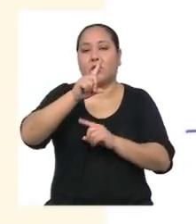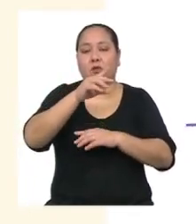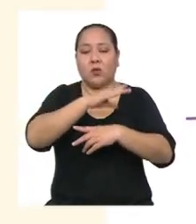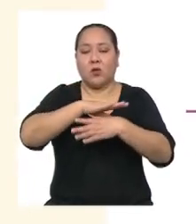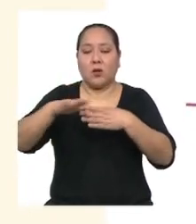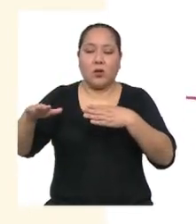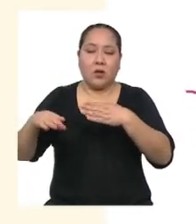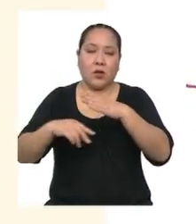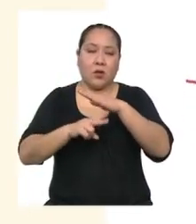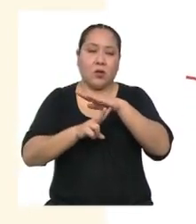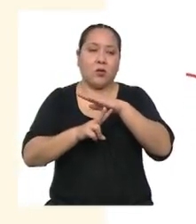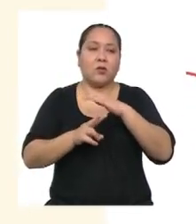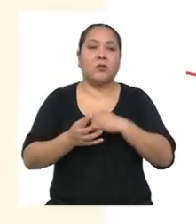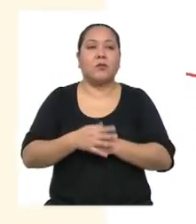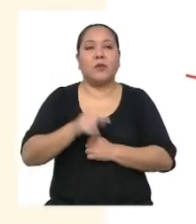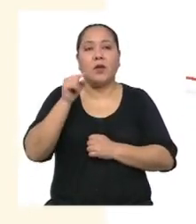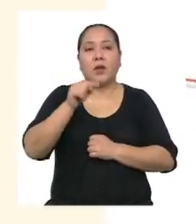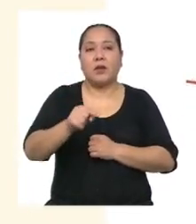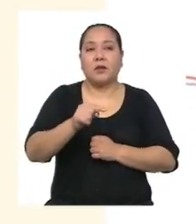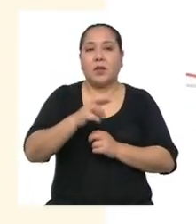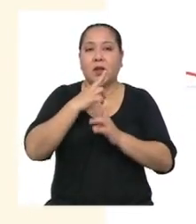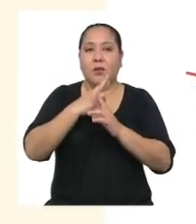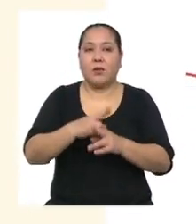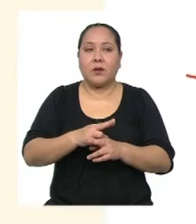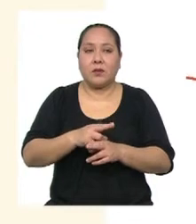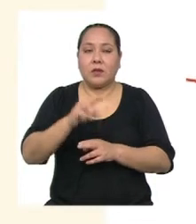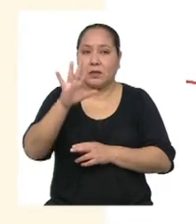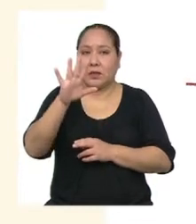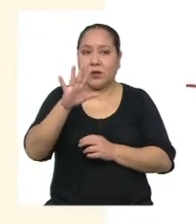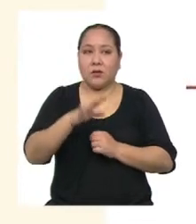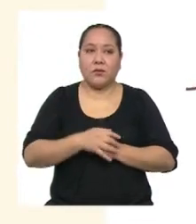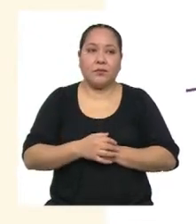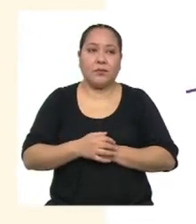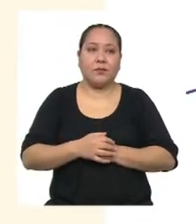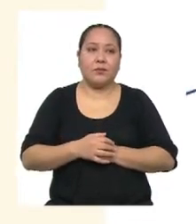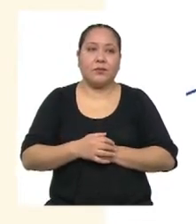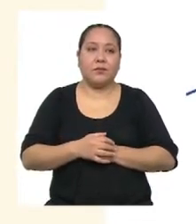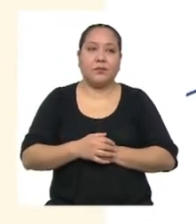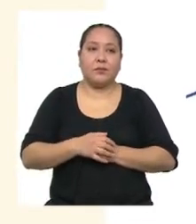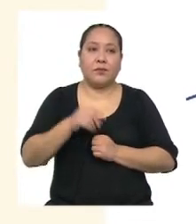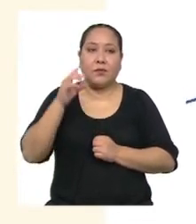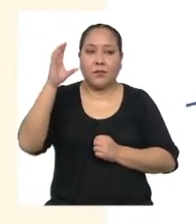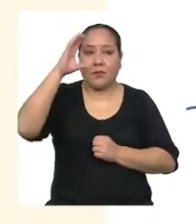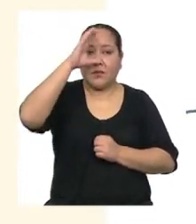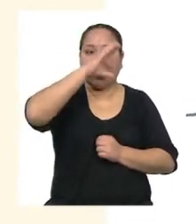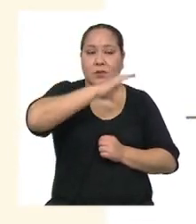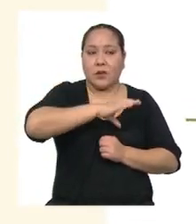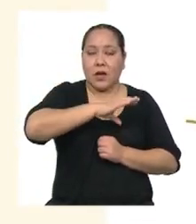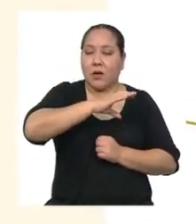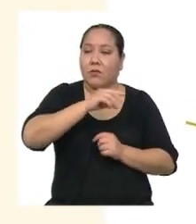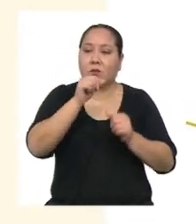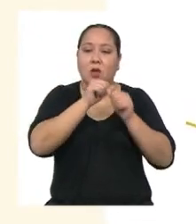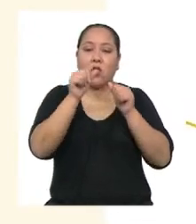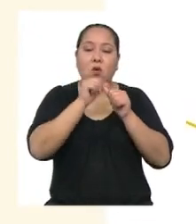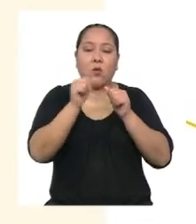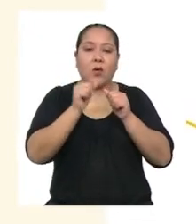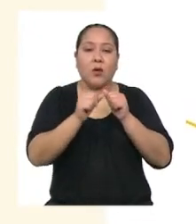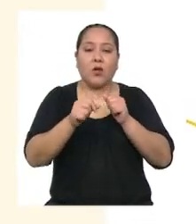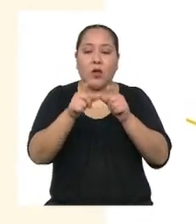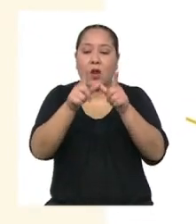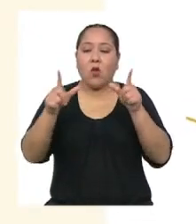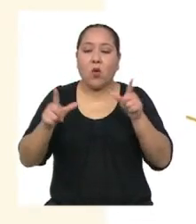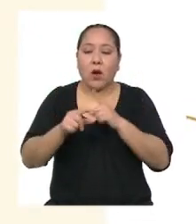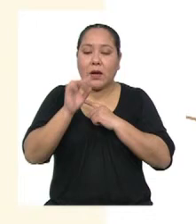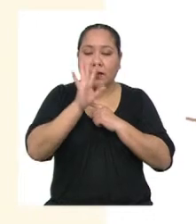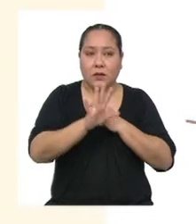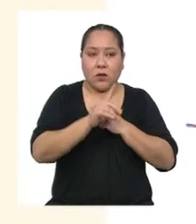2. En nuestro caso, el resultado es 5. Eso quiere decir que buscamos el dato de la posición 5 y